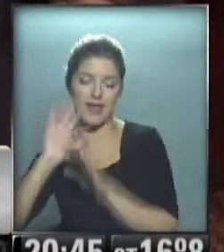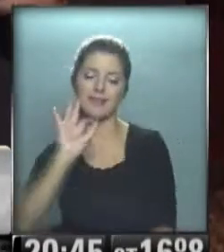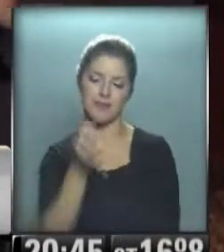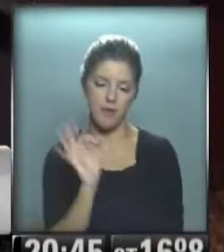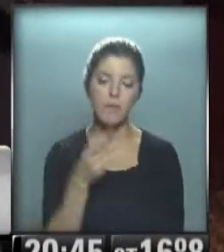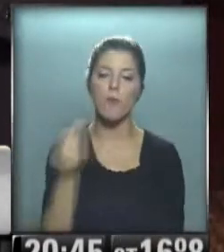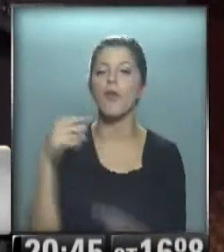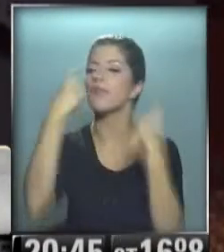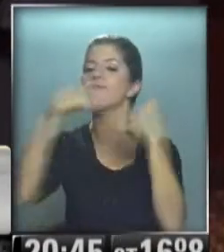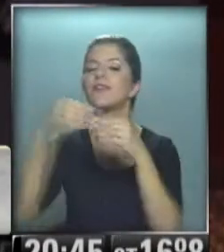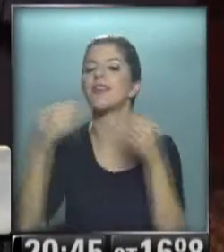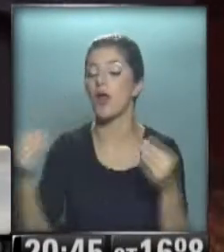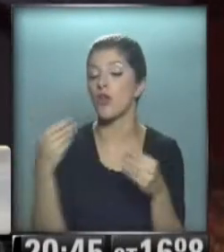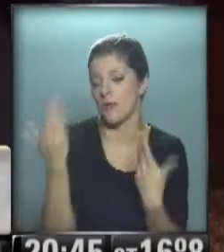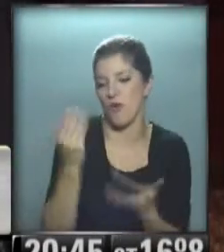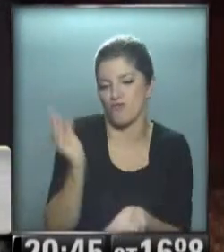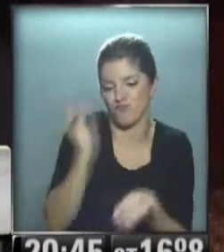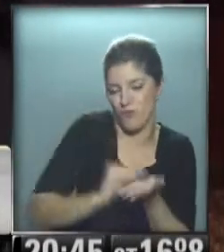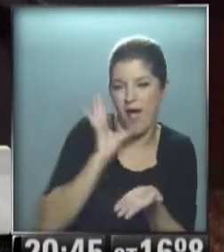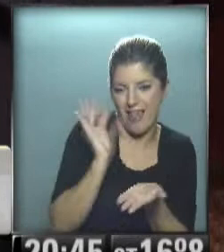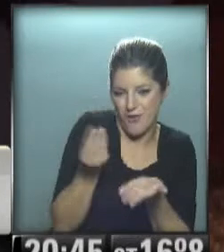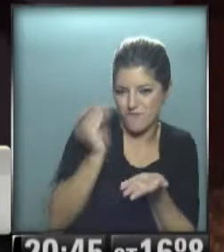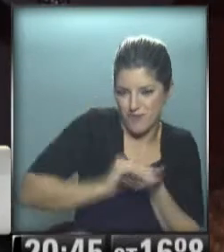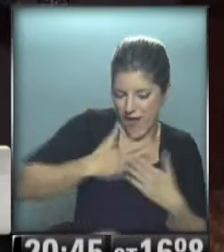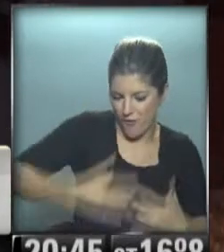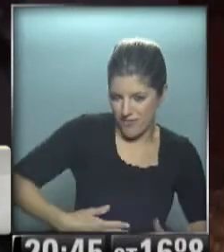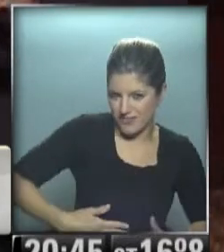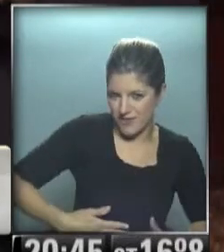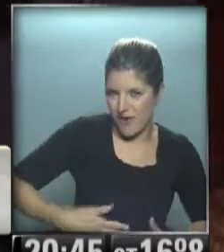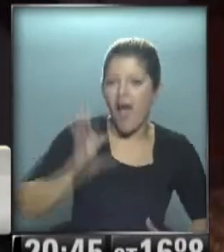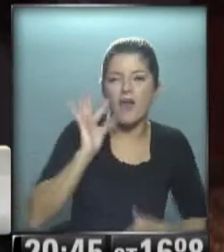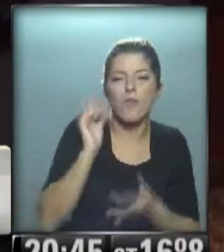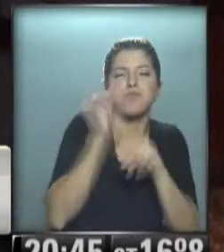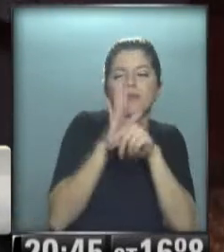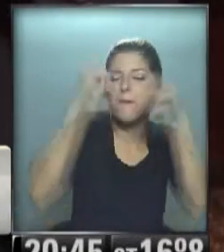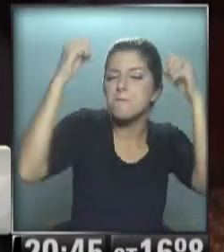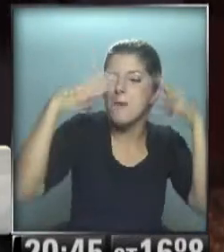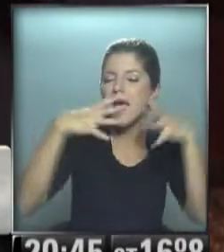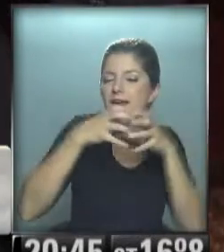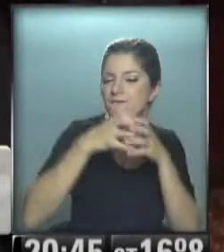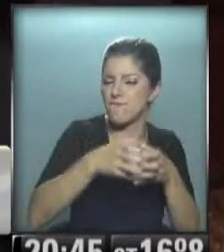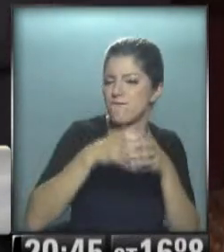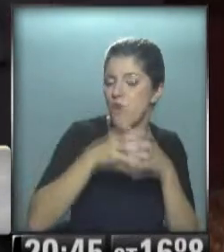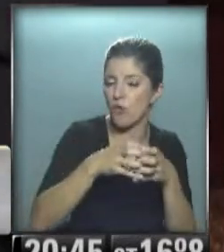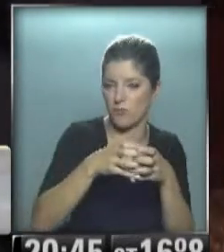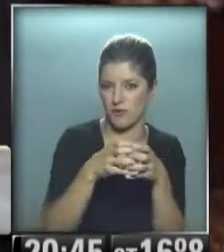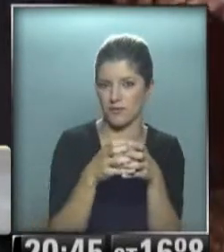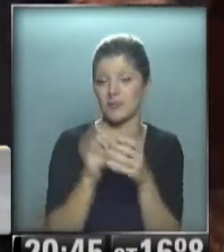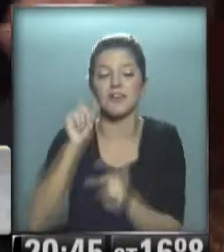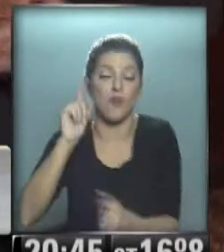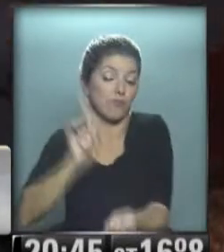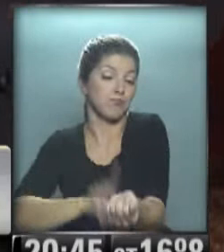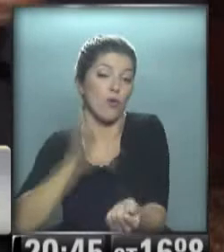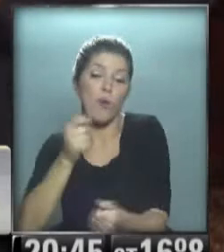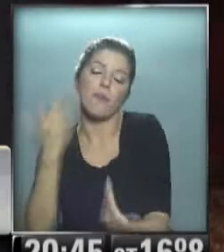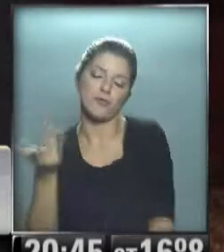diferencia son los que le pueden agregar a esa locura física, esa parte de magia, esa parte de fútbol, esa parte de potrero. Por eso, cuando